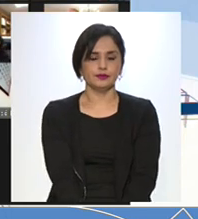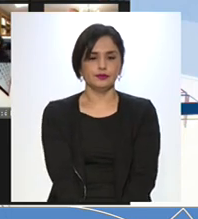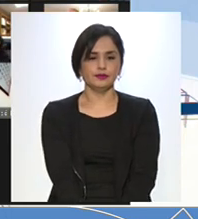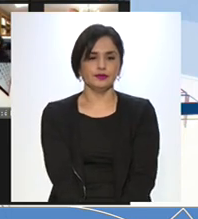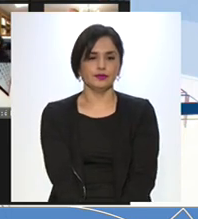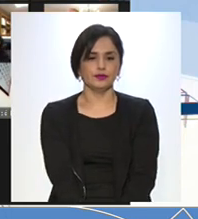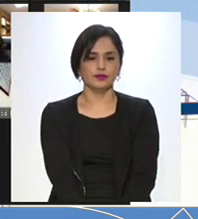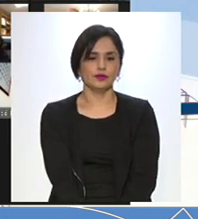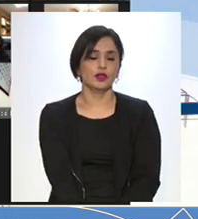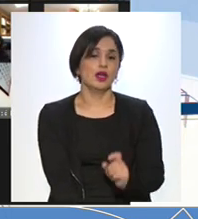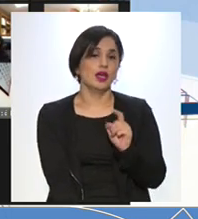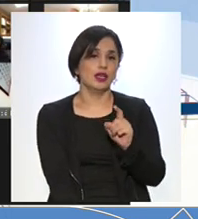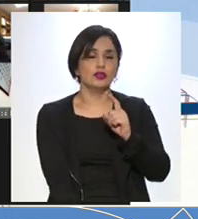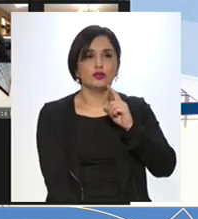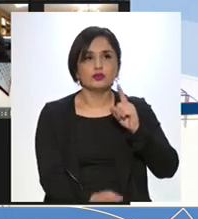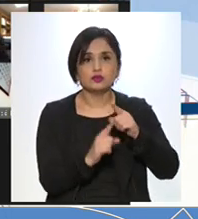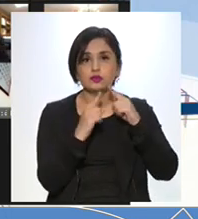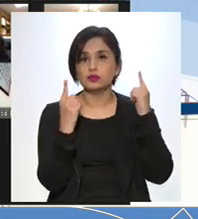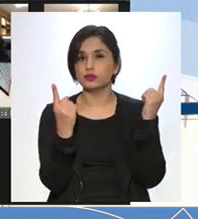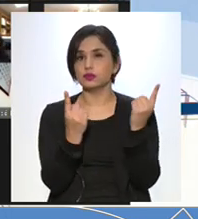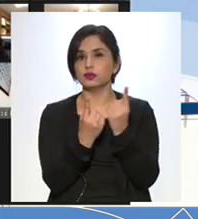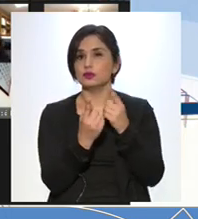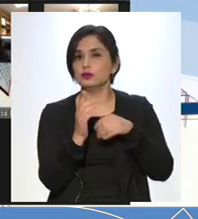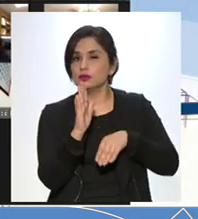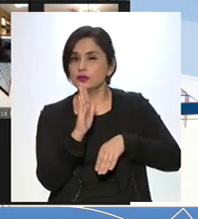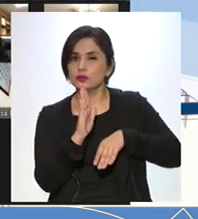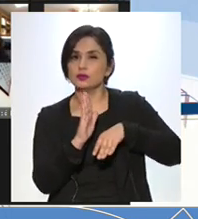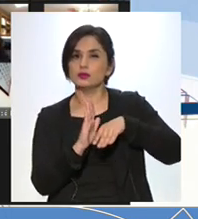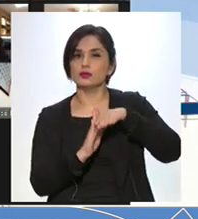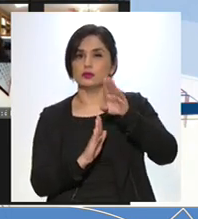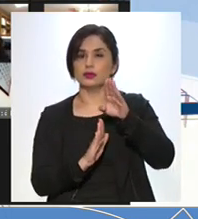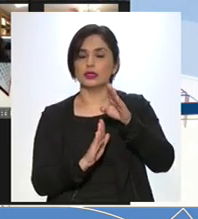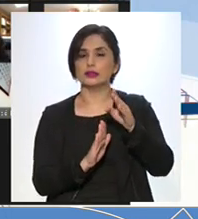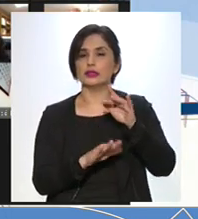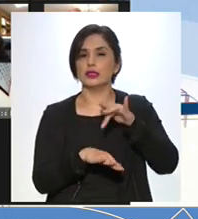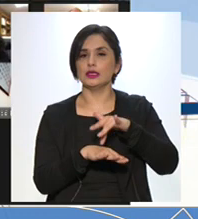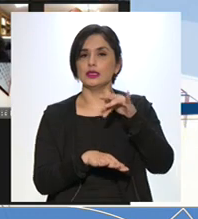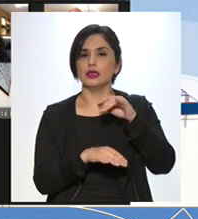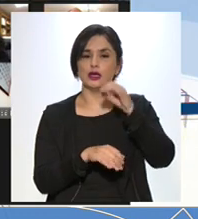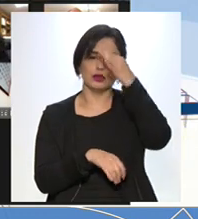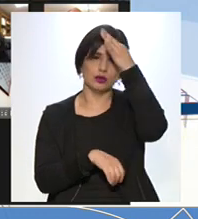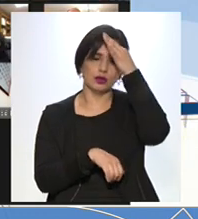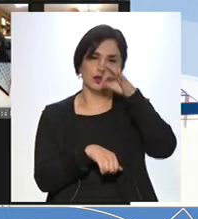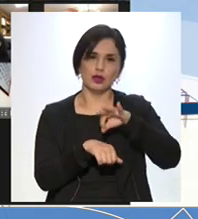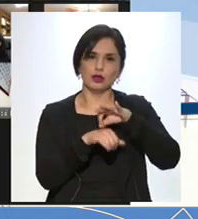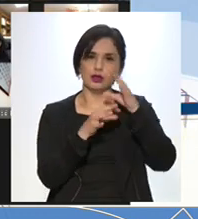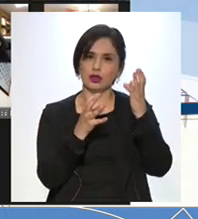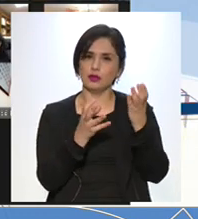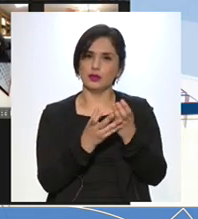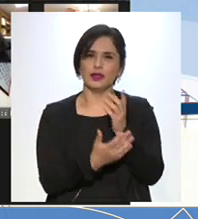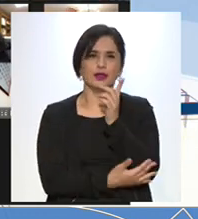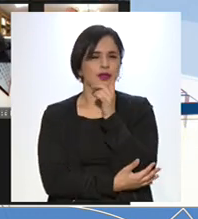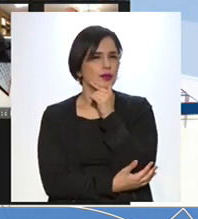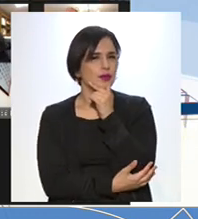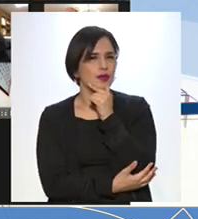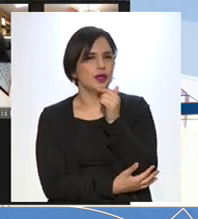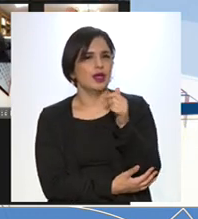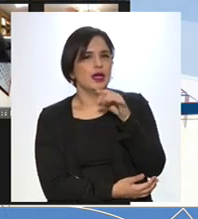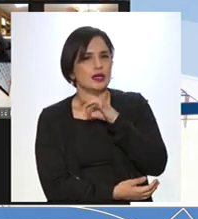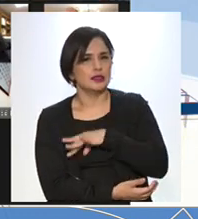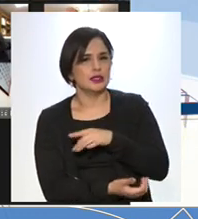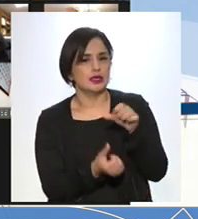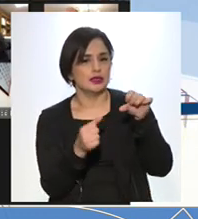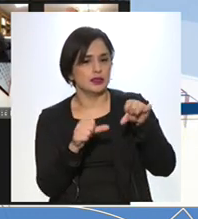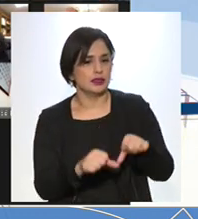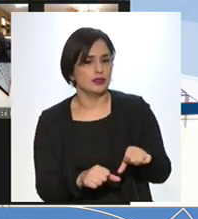Esto se ha dado en un contexto en que, superada la parte más álgida de la pandemia, los indicadores que miden incertidumbre no han descendido en Chile con la misma